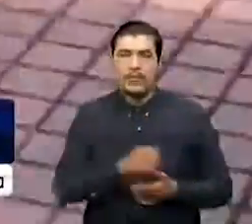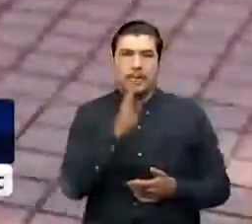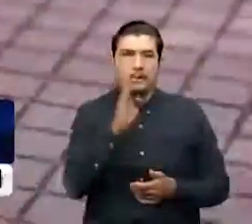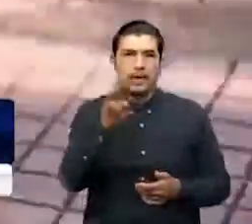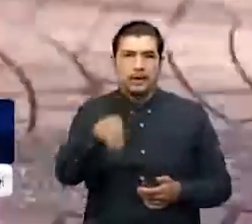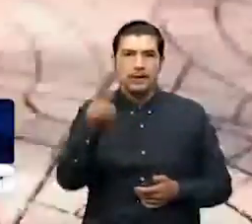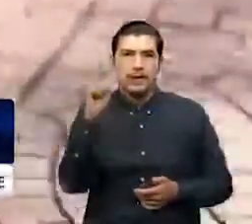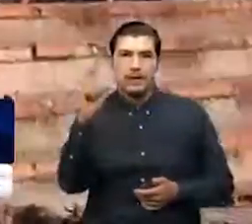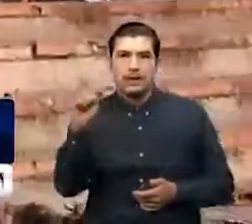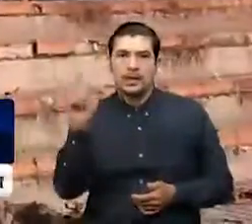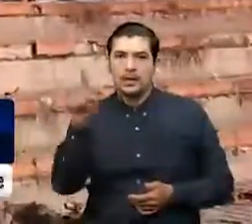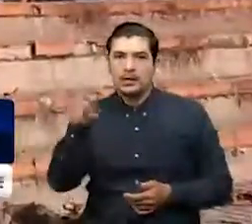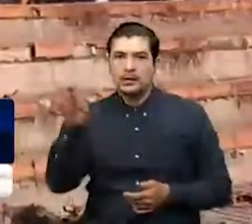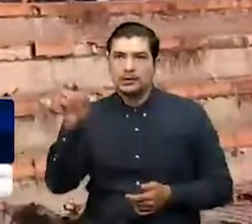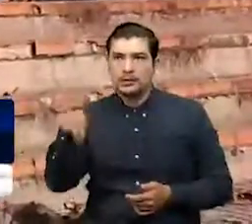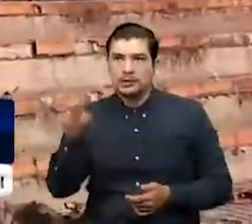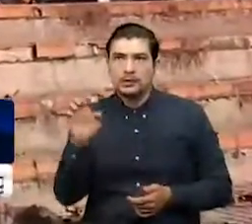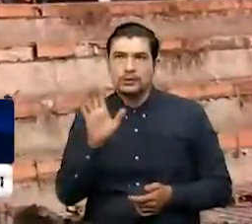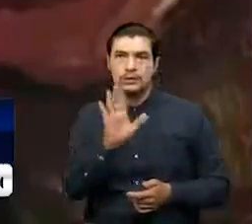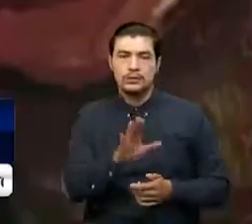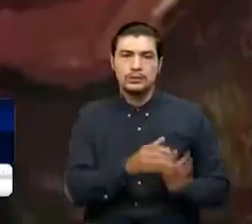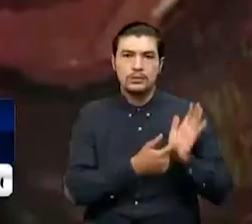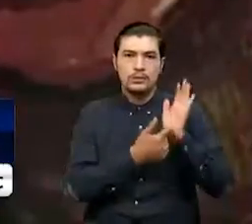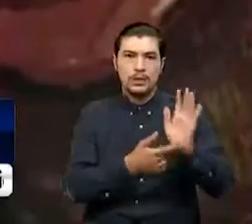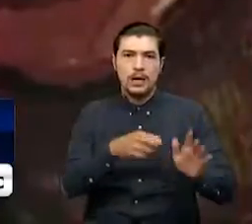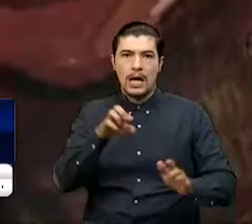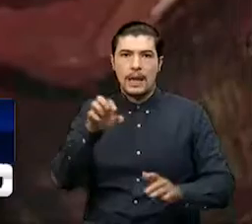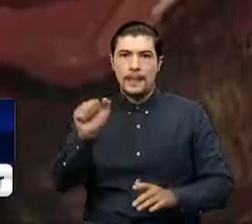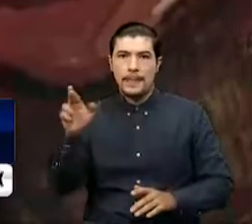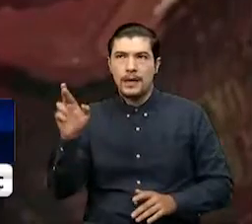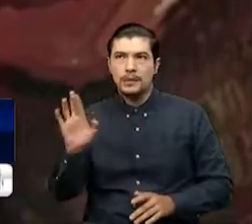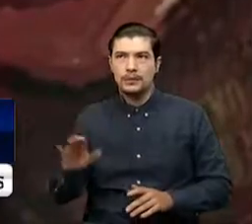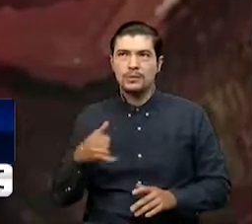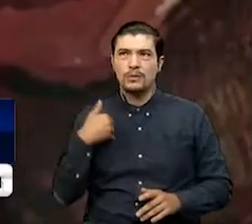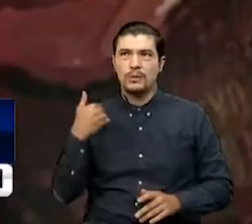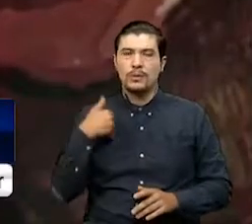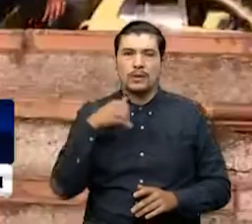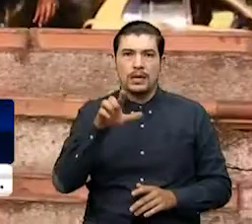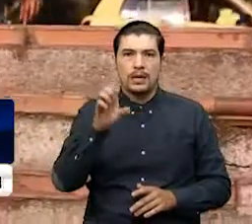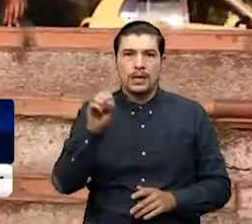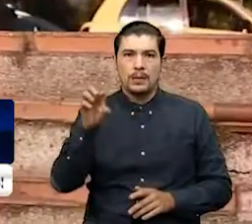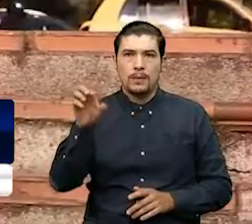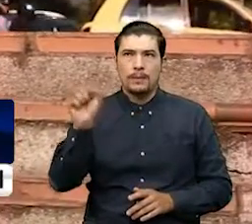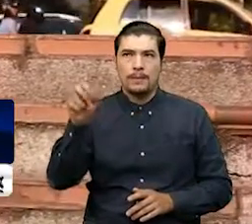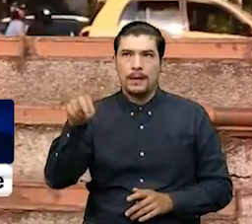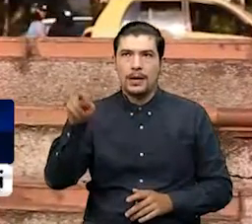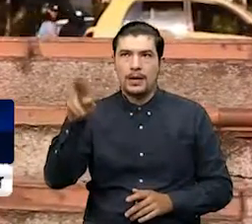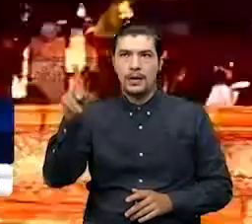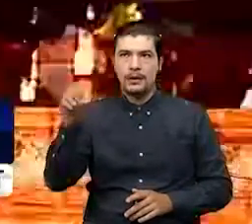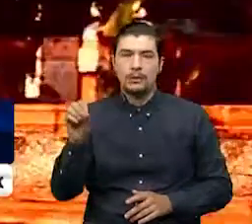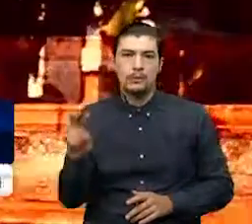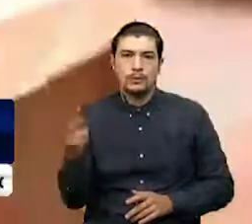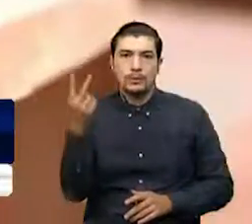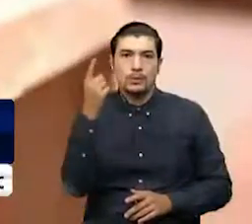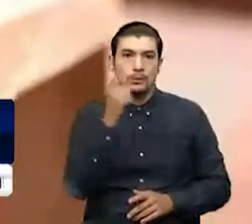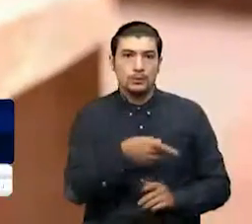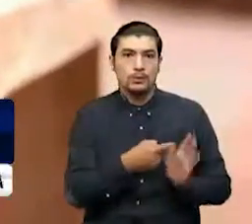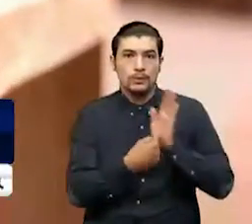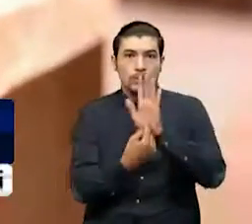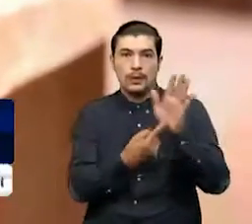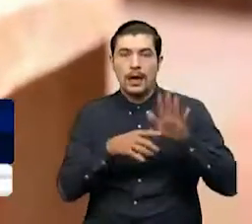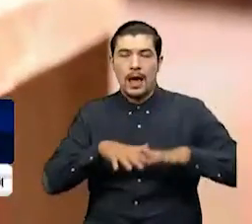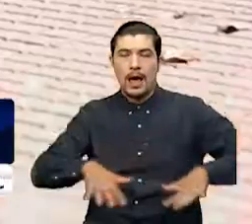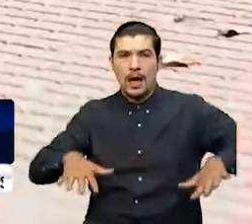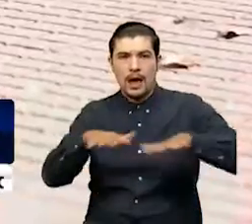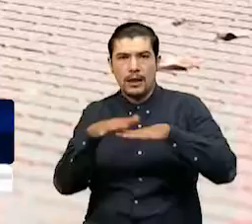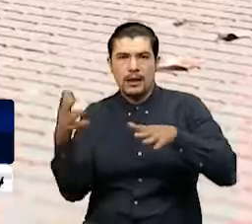stones manifestaciones de rap con los muchachos de leopardos el evento busca propiciar un espacio abierto e